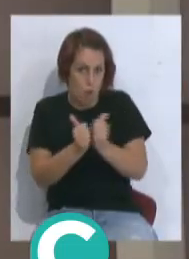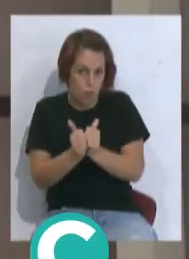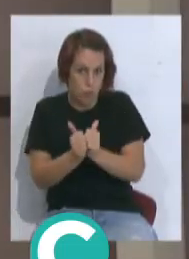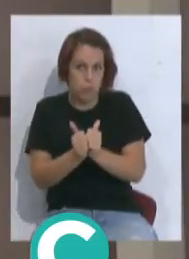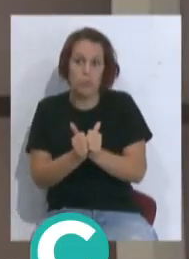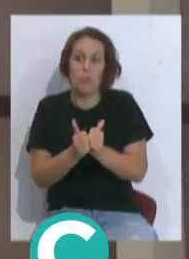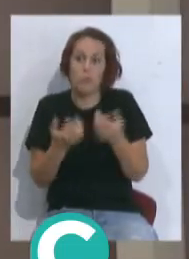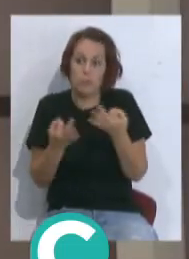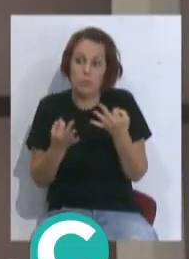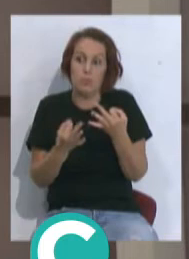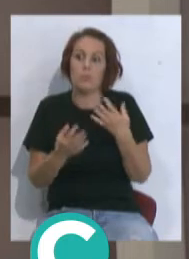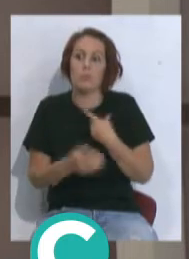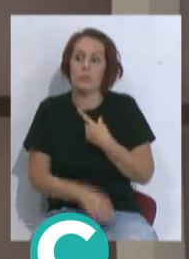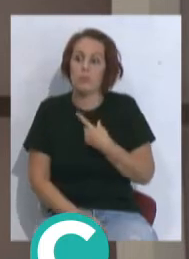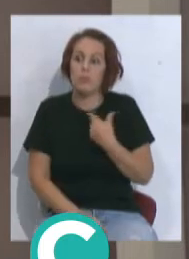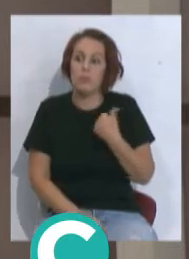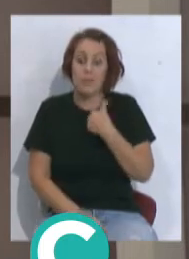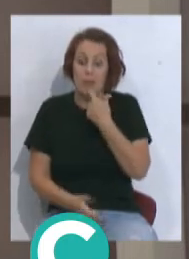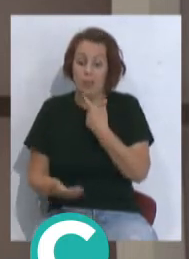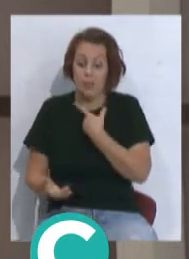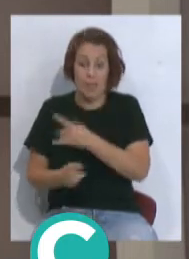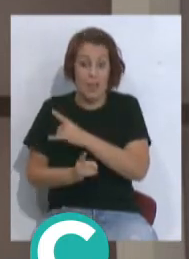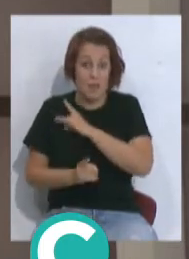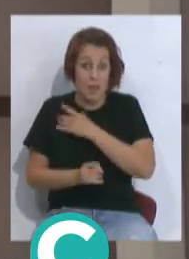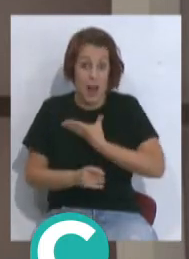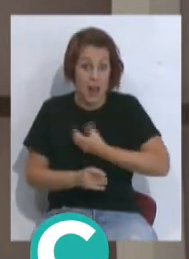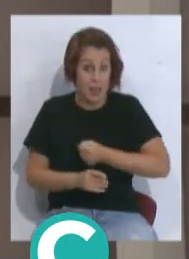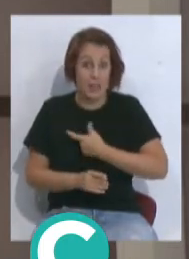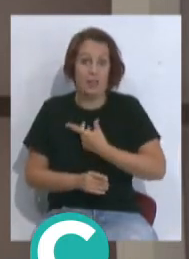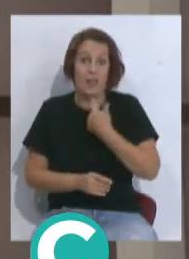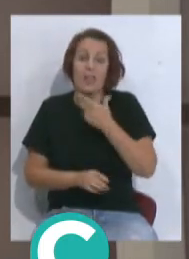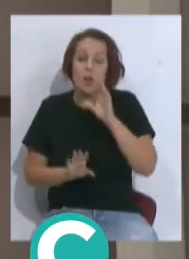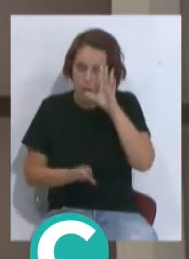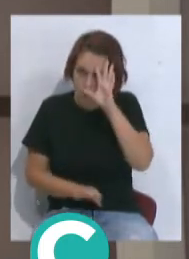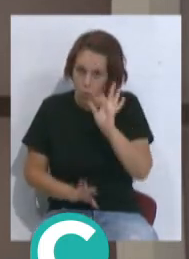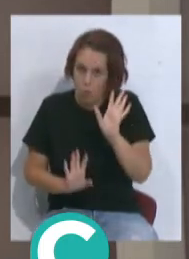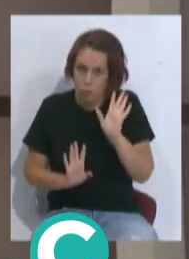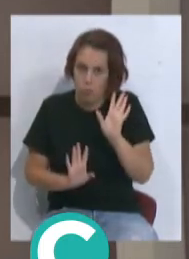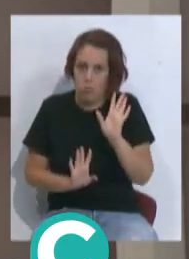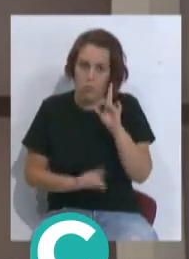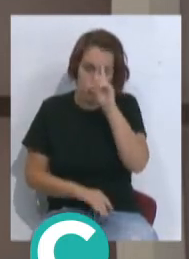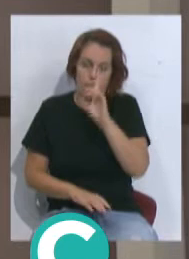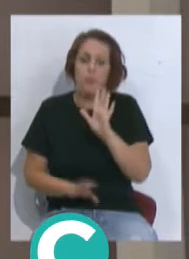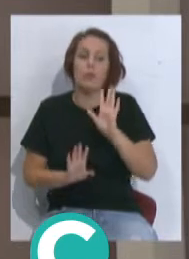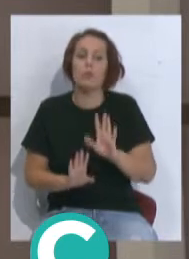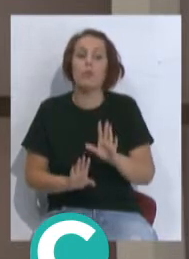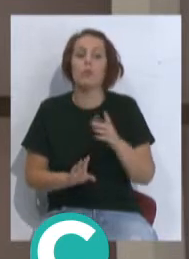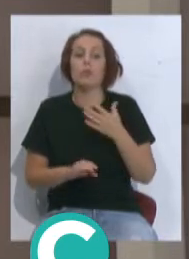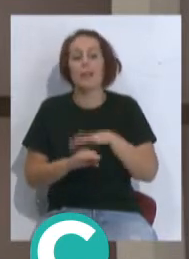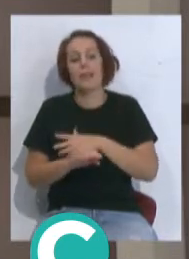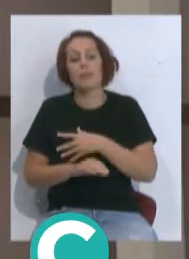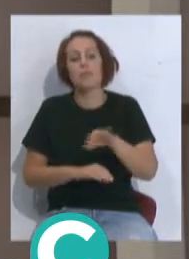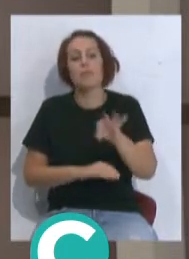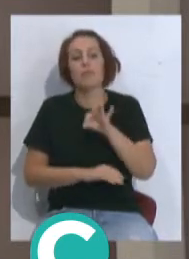creo que en una de esas dijo, me está llamando el alcalde, creo que dijo, no lo sé. Pero creo que para tomar